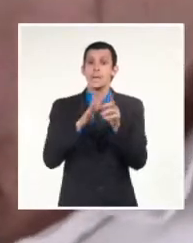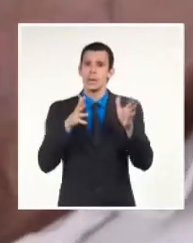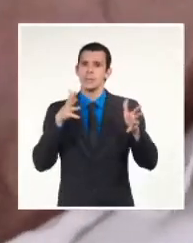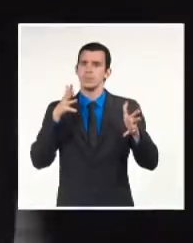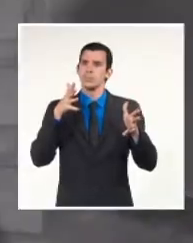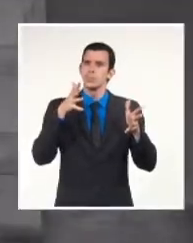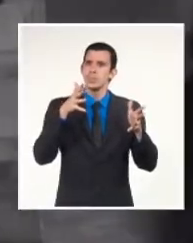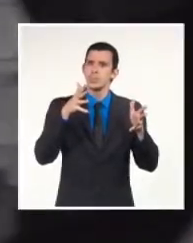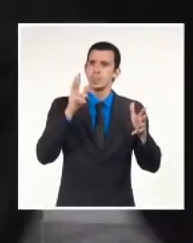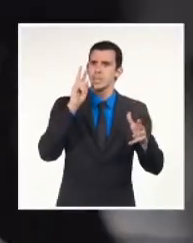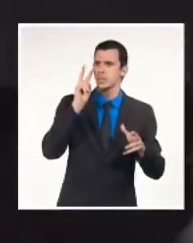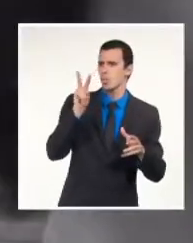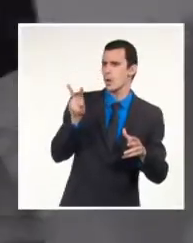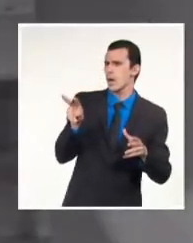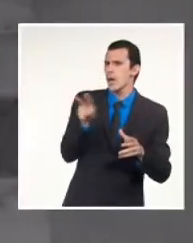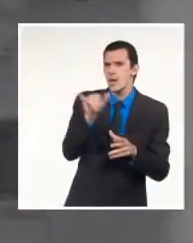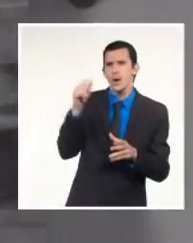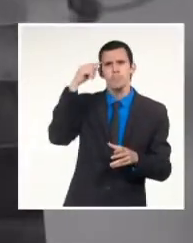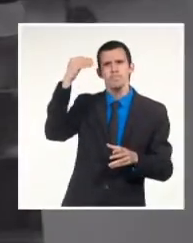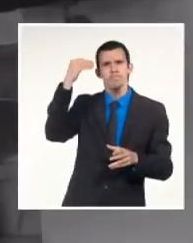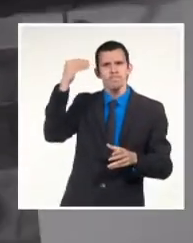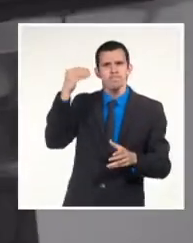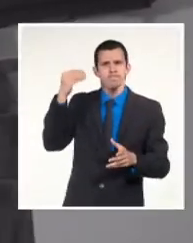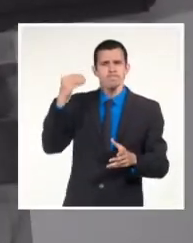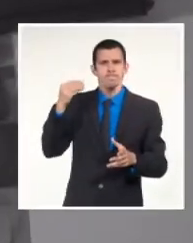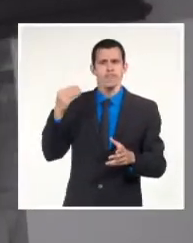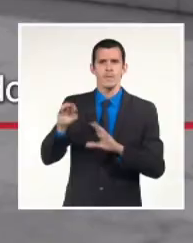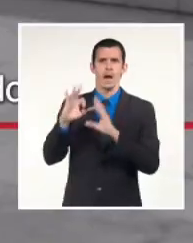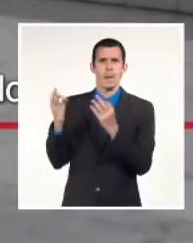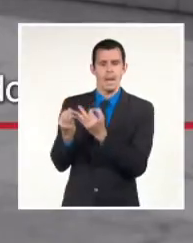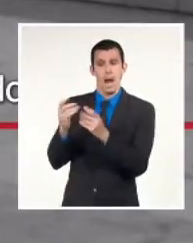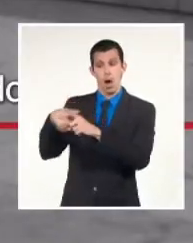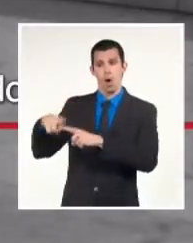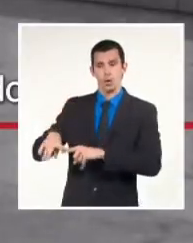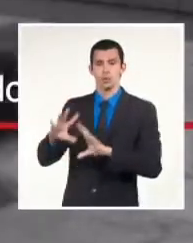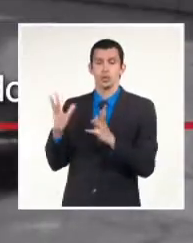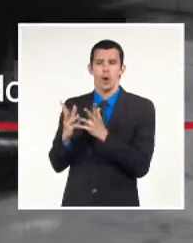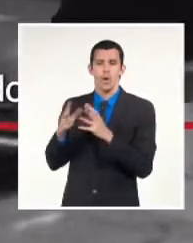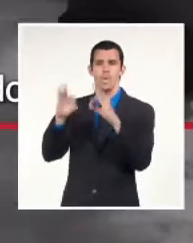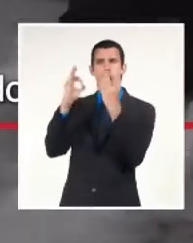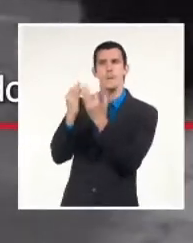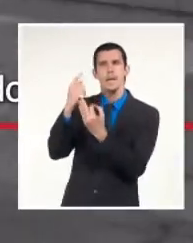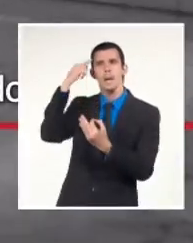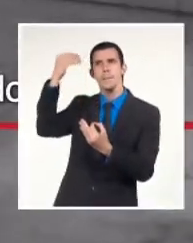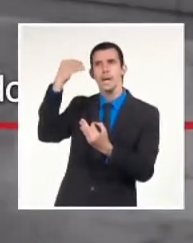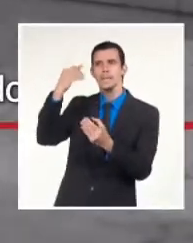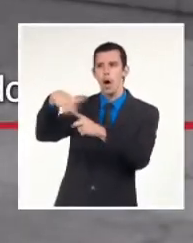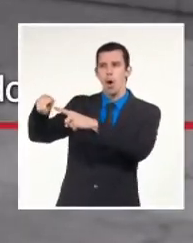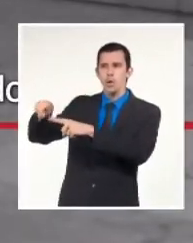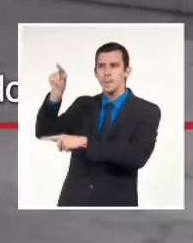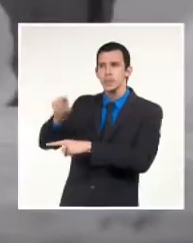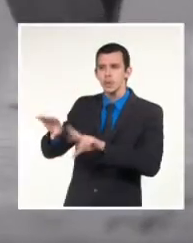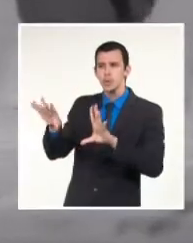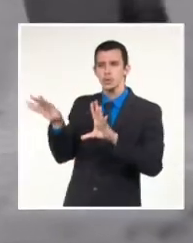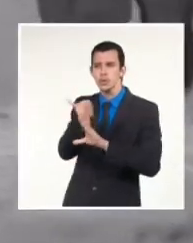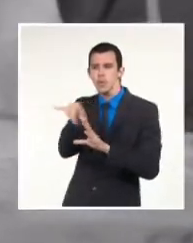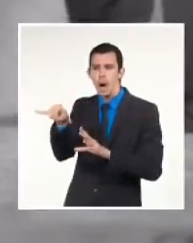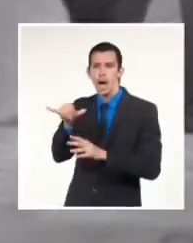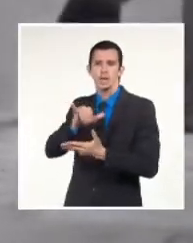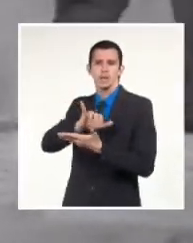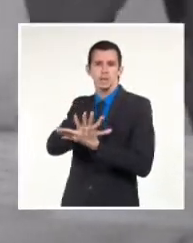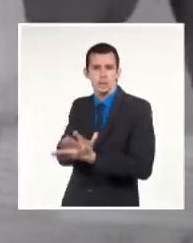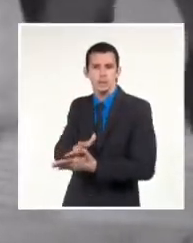masacrar. Caminamos hasta llegar al Capitolio y entramos.